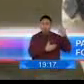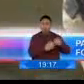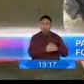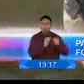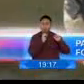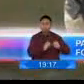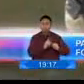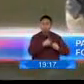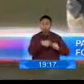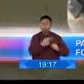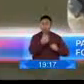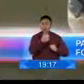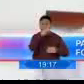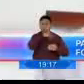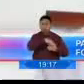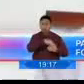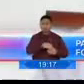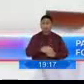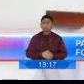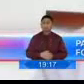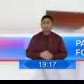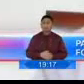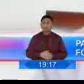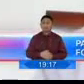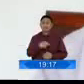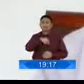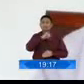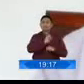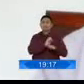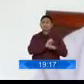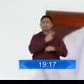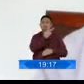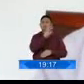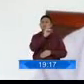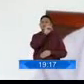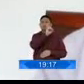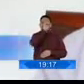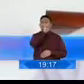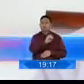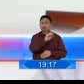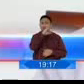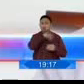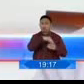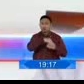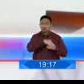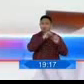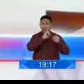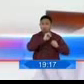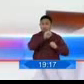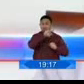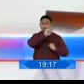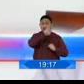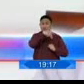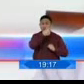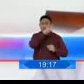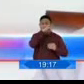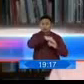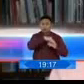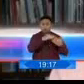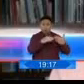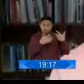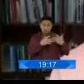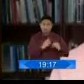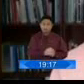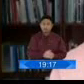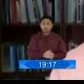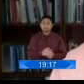buena votación. En el Ecuador, con un 20% de votación, se ha entrado en la segunda vuelta en elecciones anteriores. El politólogo